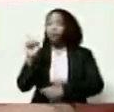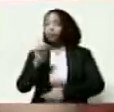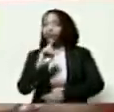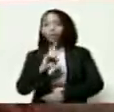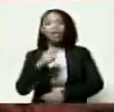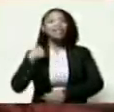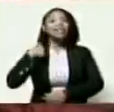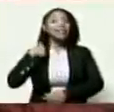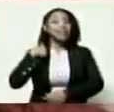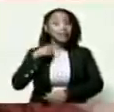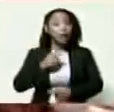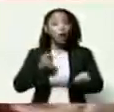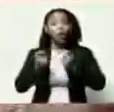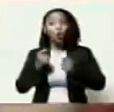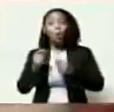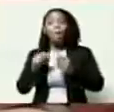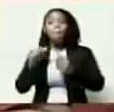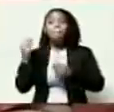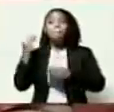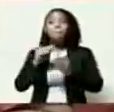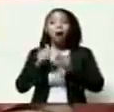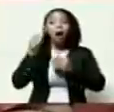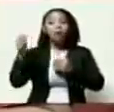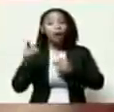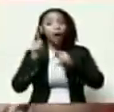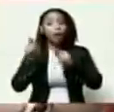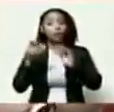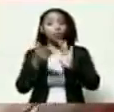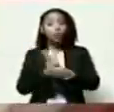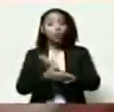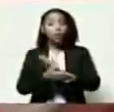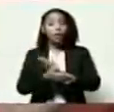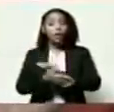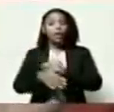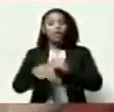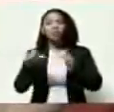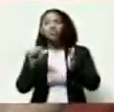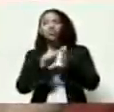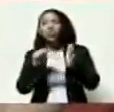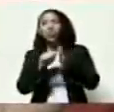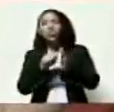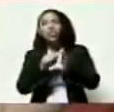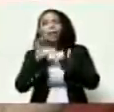tiene que... El control va más allá de eso, ¿eh? ¿Y dónde están los planos?